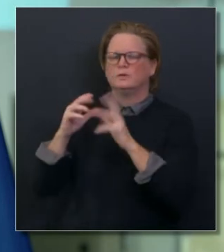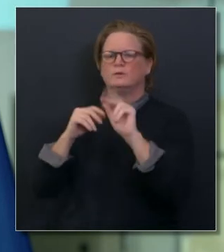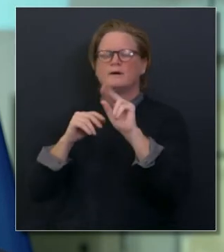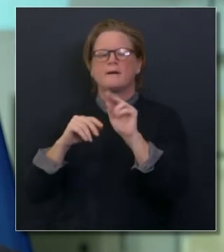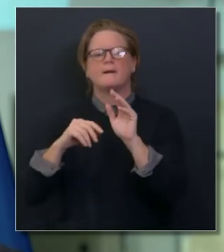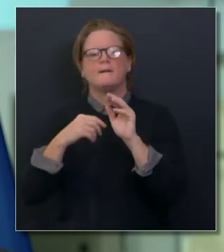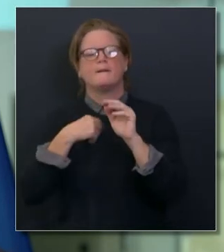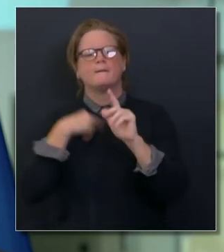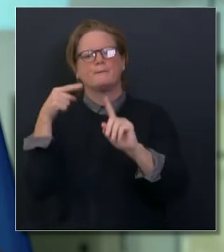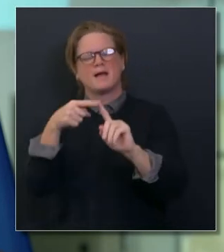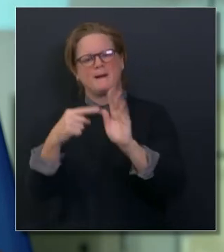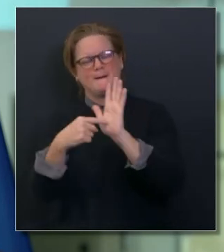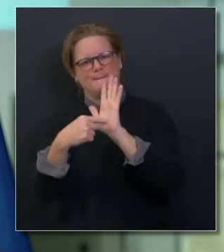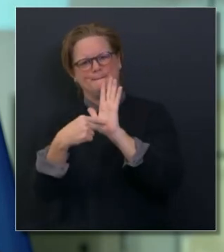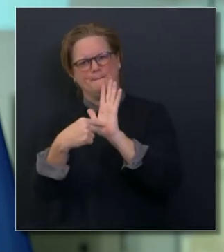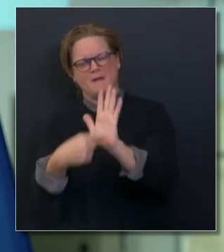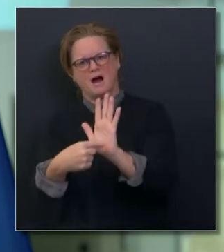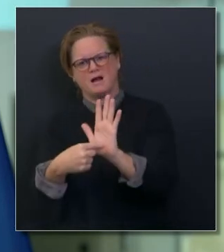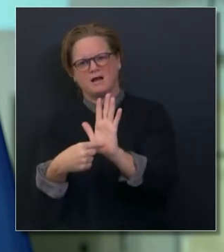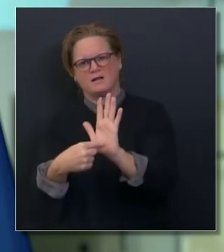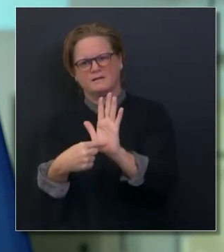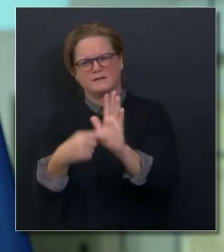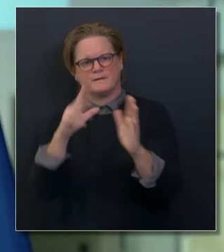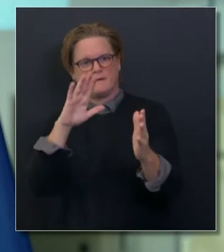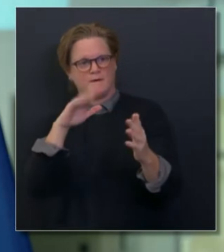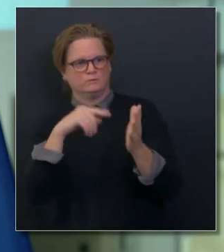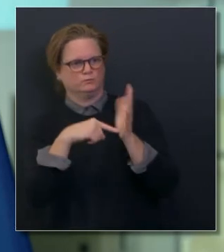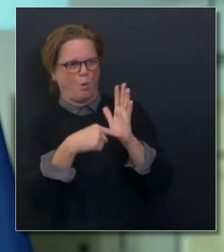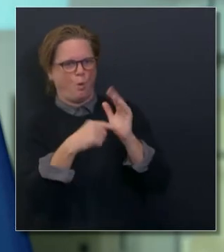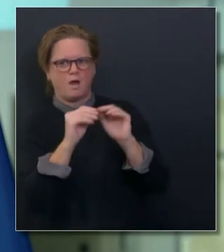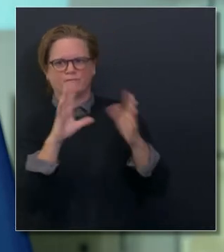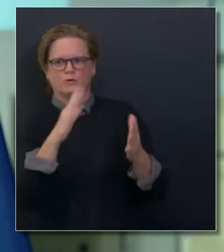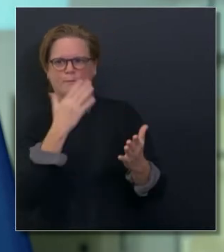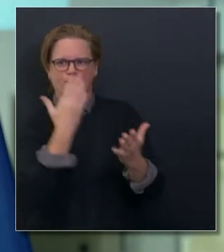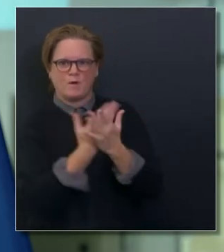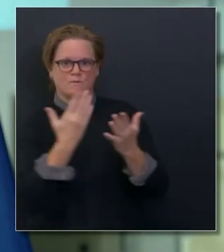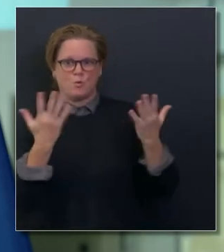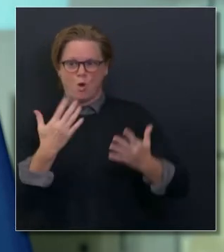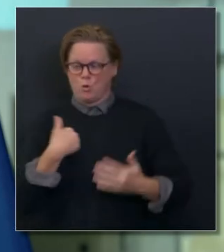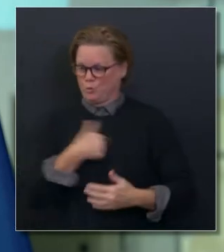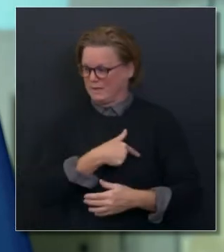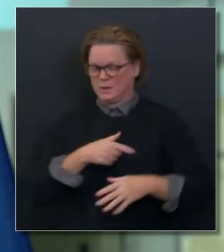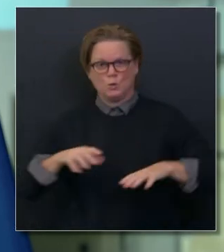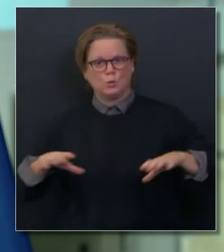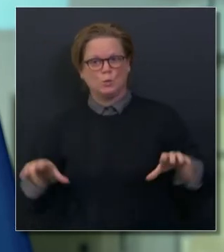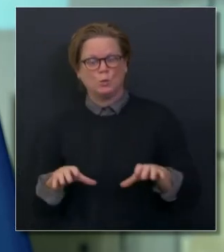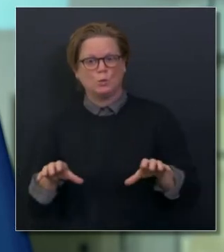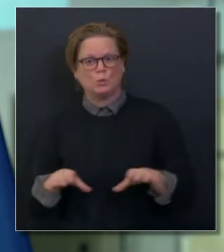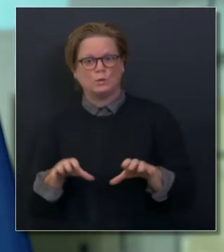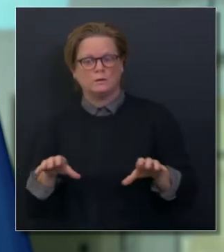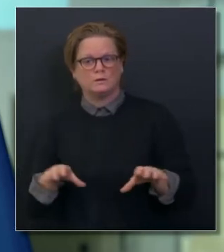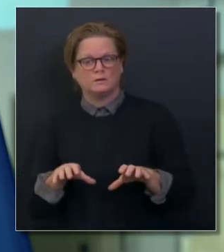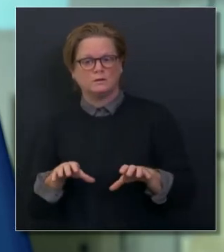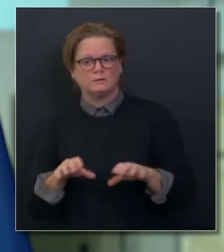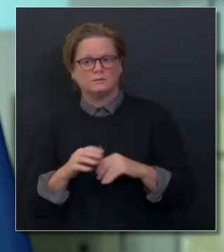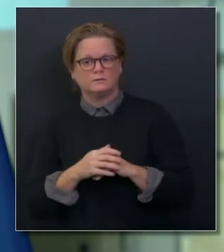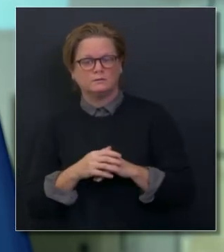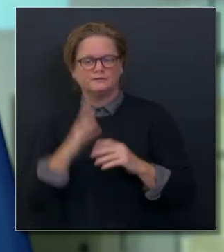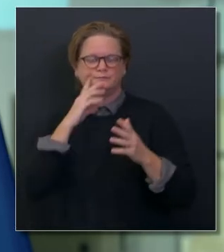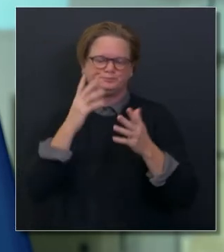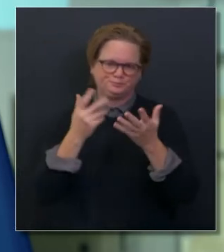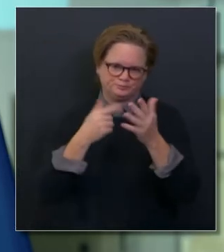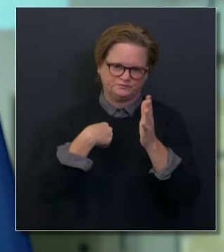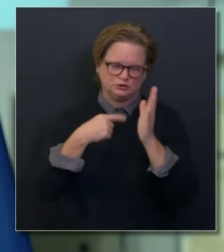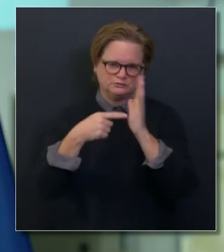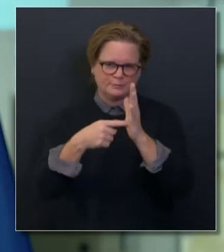Nuestro modelación se hace más y más preciso, que es algo alarmante. Algunos de los modelos de hace 10